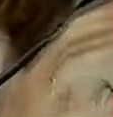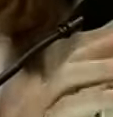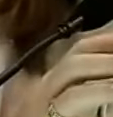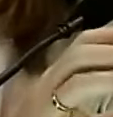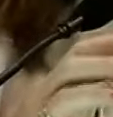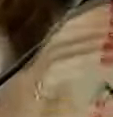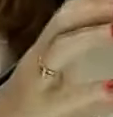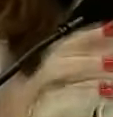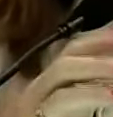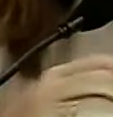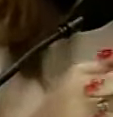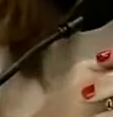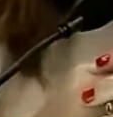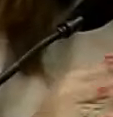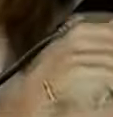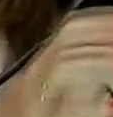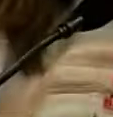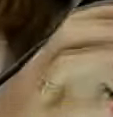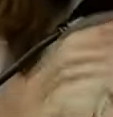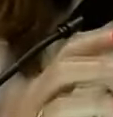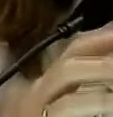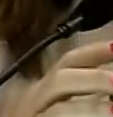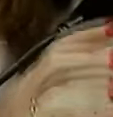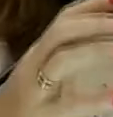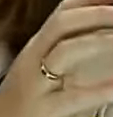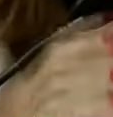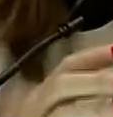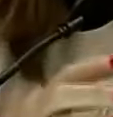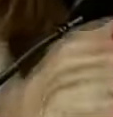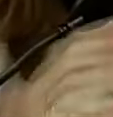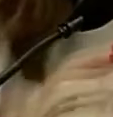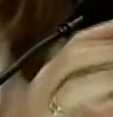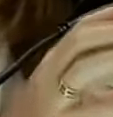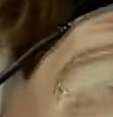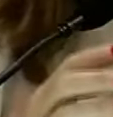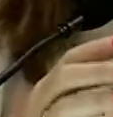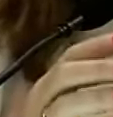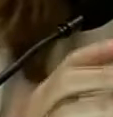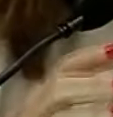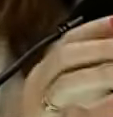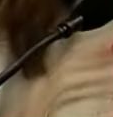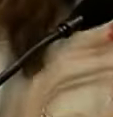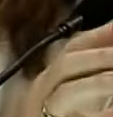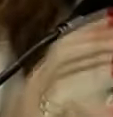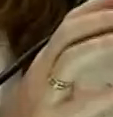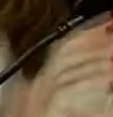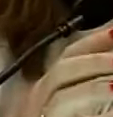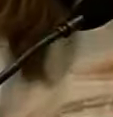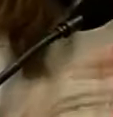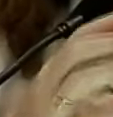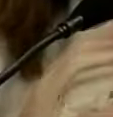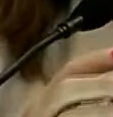La contracción concreta de la capacidad operacional del negocio criminal, que es